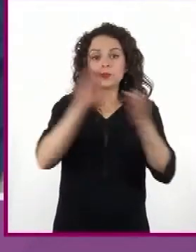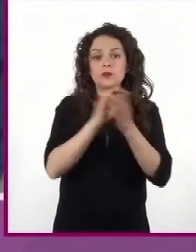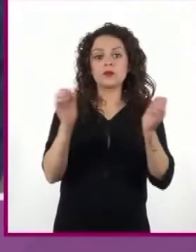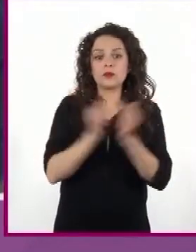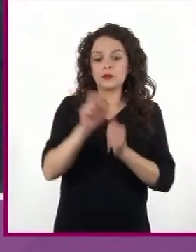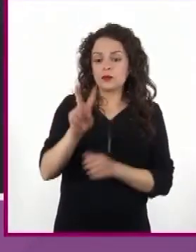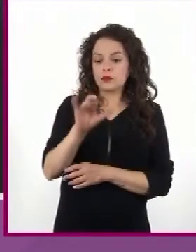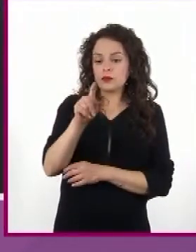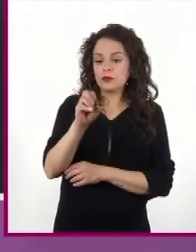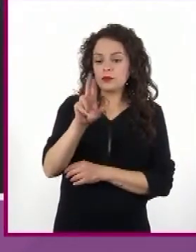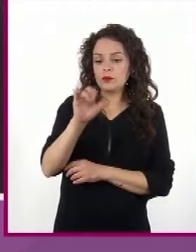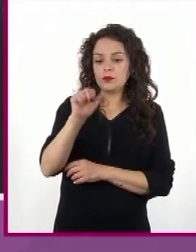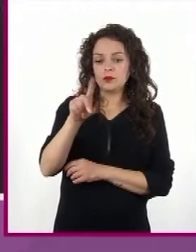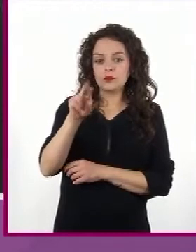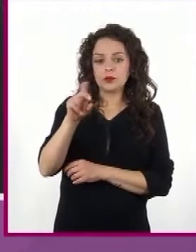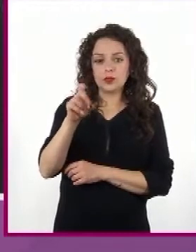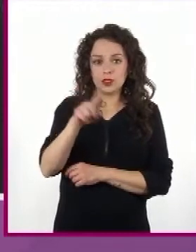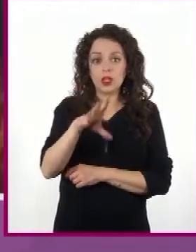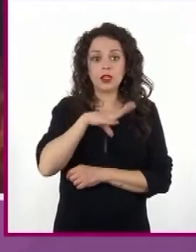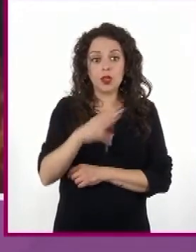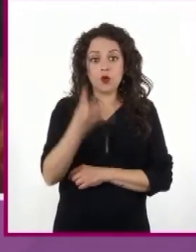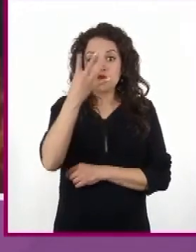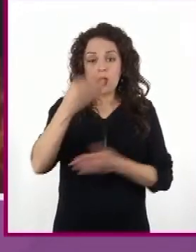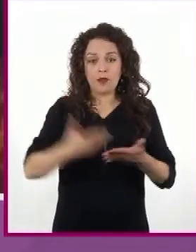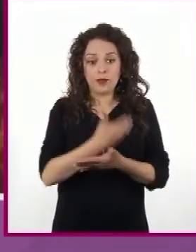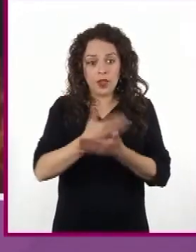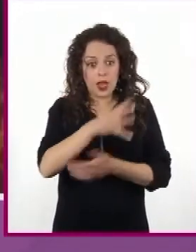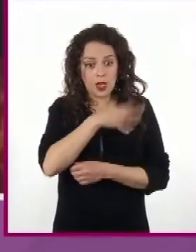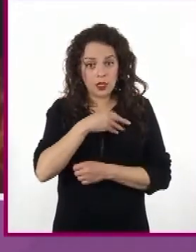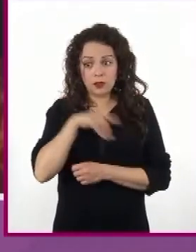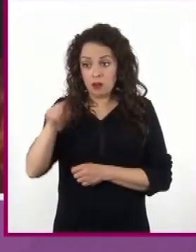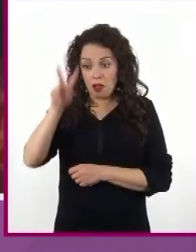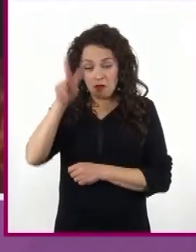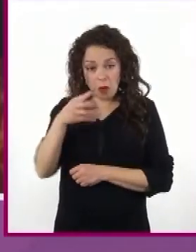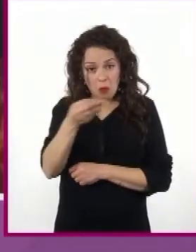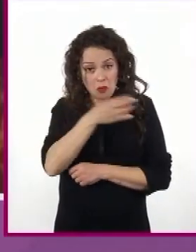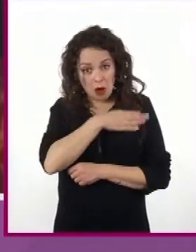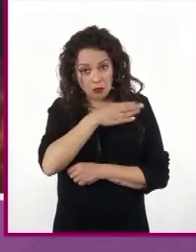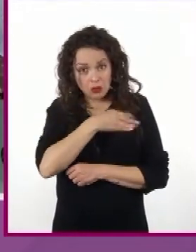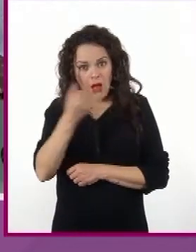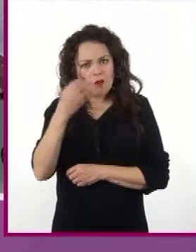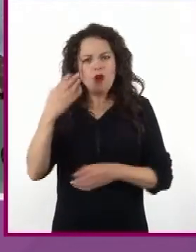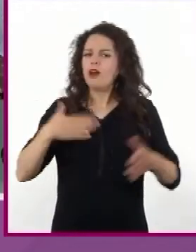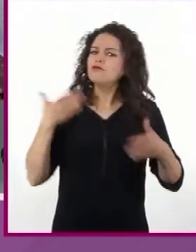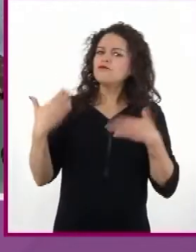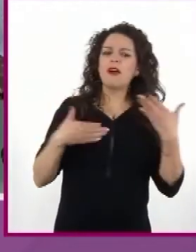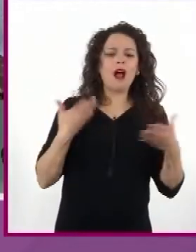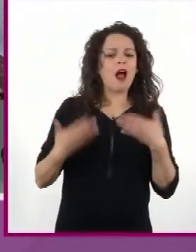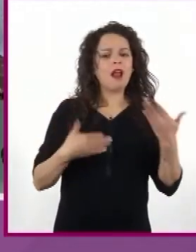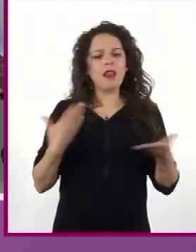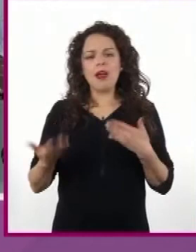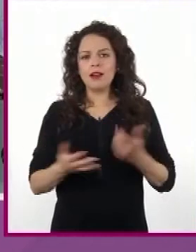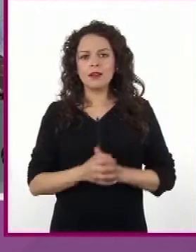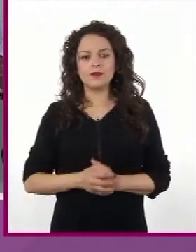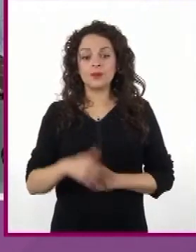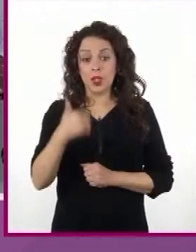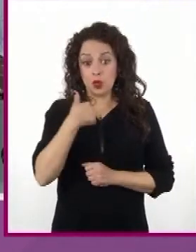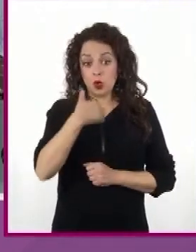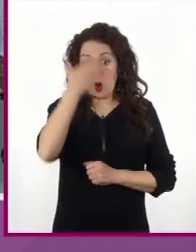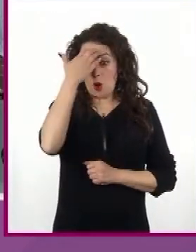4 hijos. Luis Herrera de la Fuente fue un hombre generoso y con gran sentido del humor. Lo conocí bien